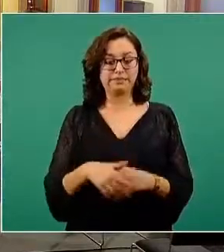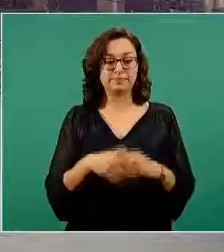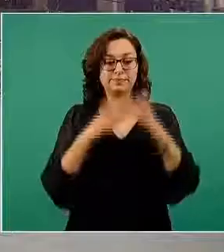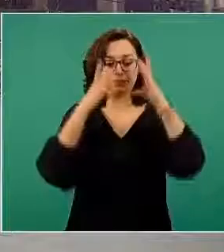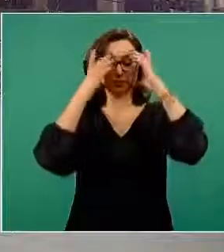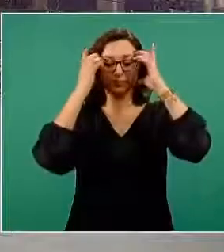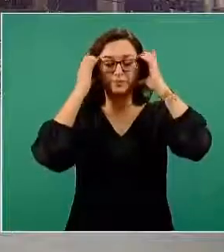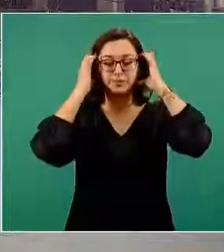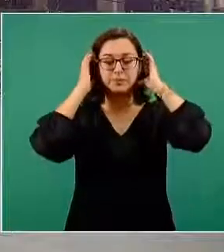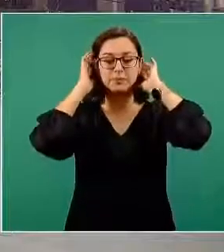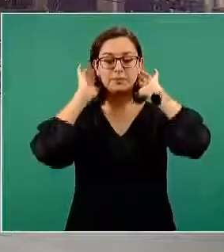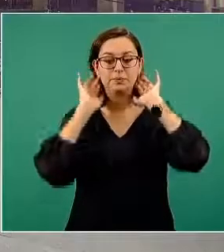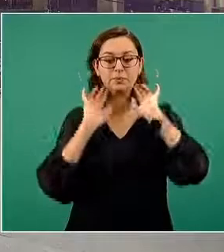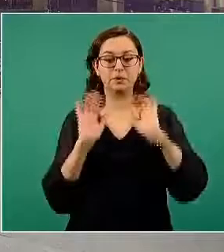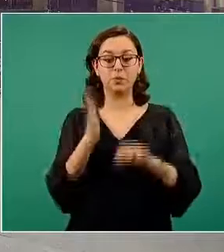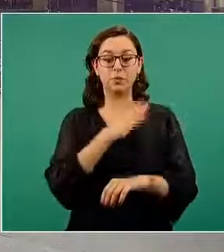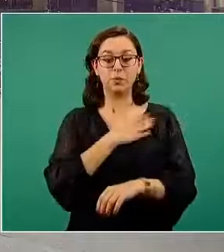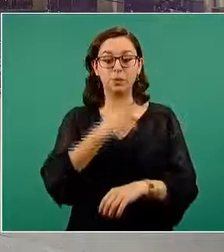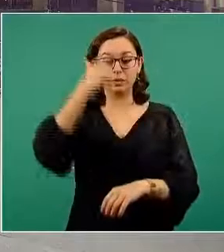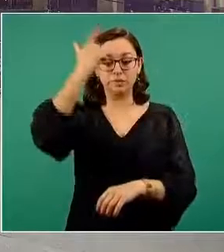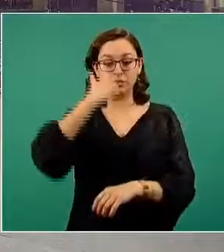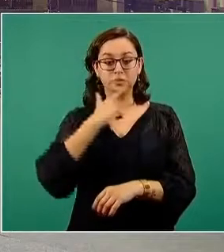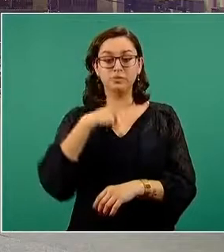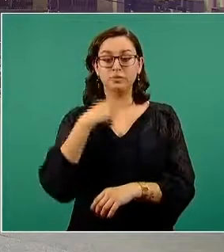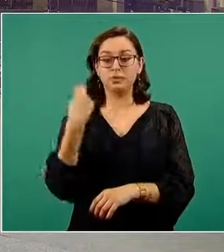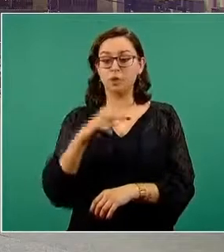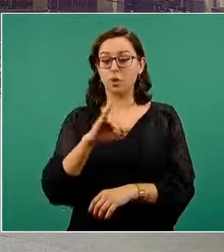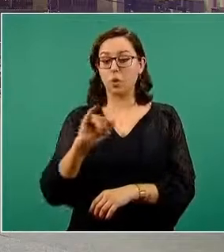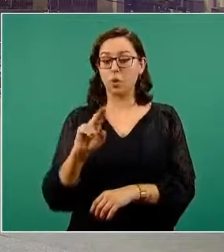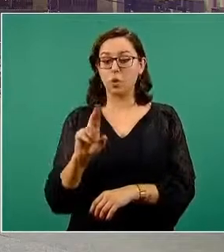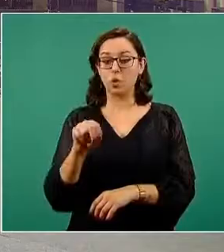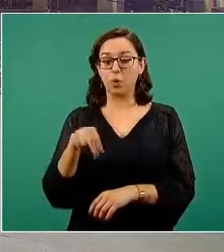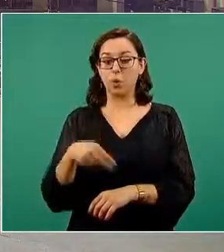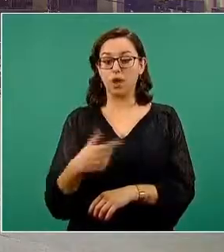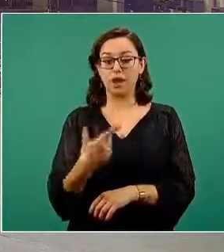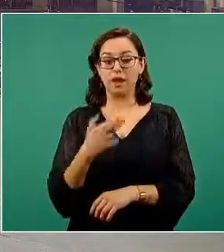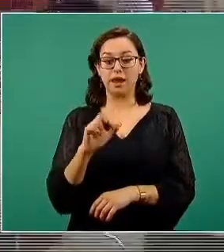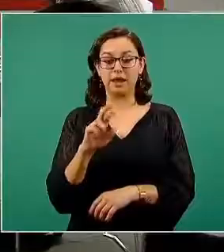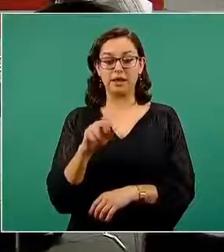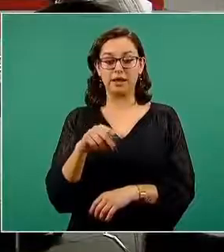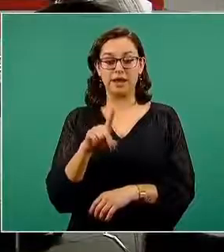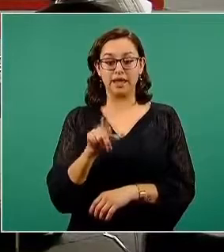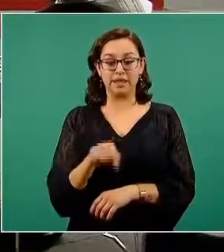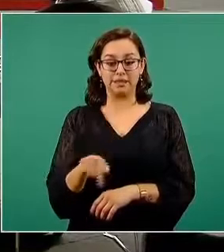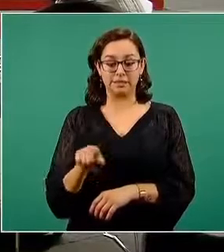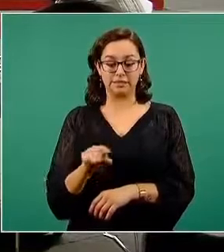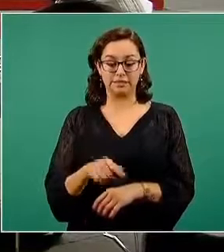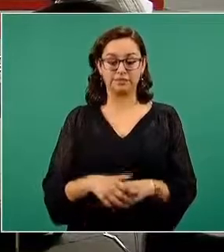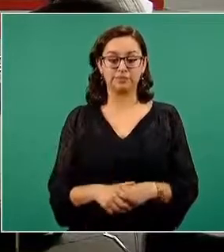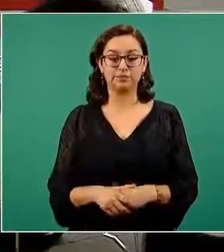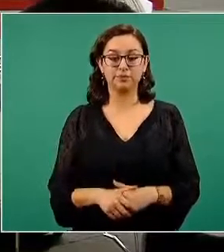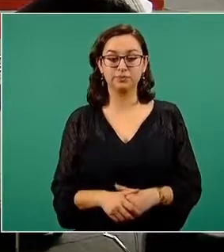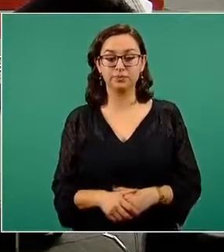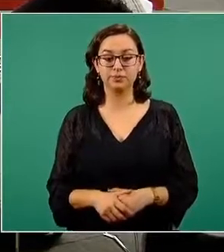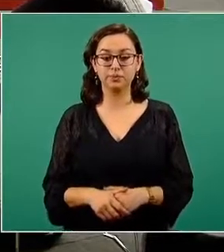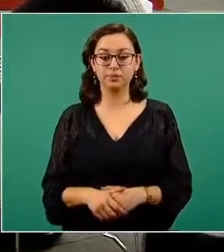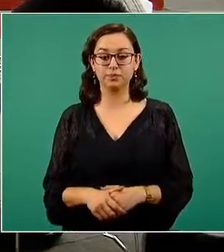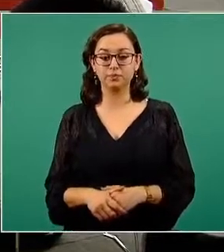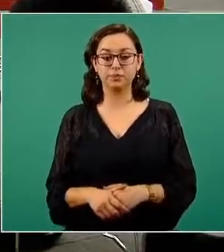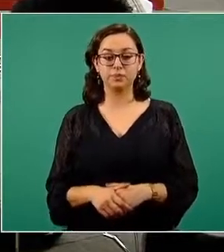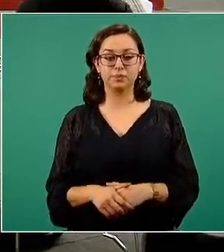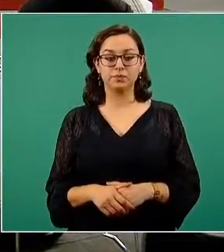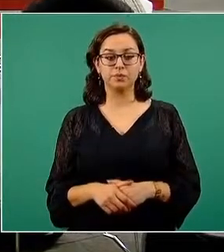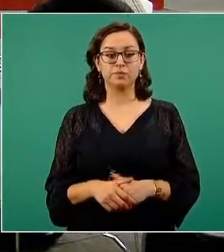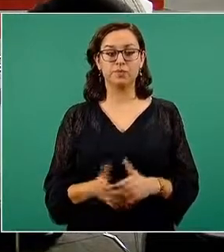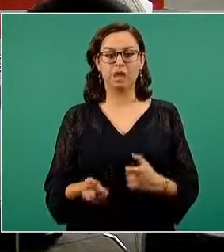noches. Juan Hernández, del Periódico Basta de Grupo Cantón. De esta información que nos acaba de compartir de estas personas que han acudido a